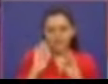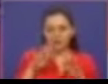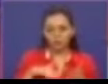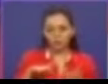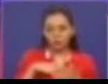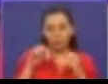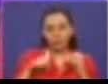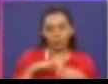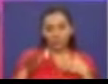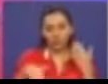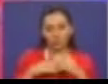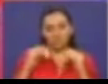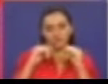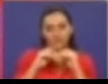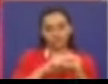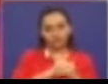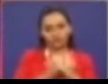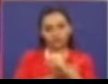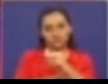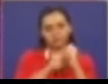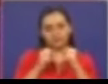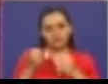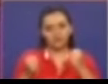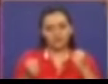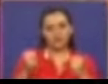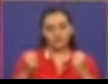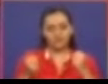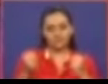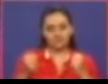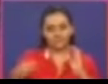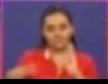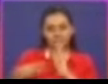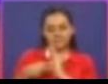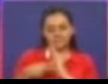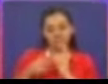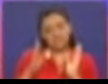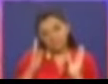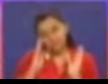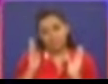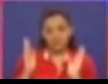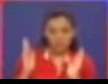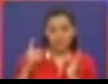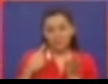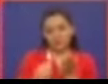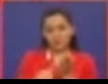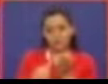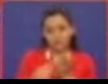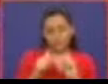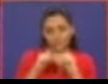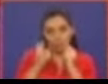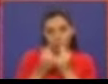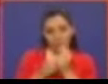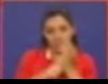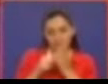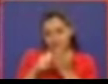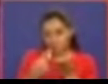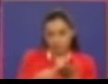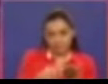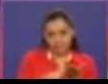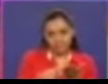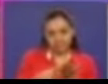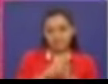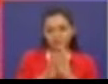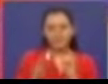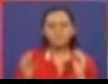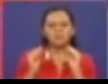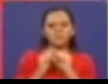que se introduzcan con mucha fuerza los carros eléctricos. Esto fue parte de lo que tratamos en el gabinete. ¿Qué